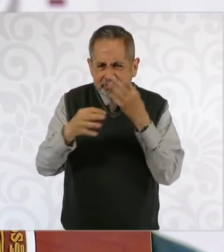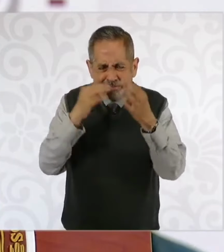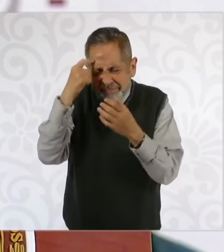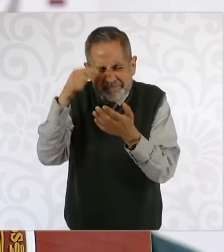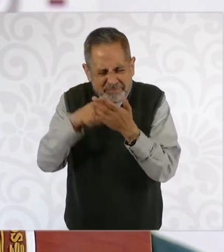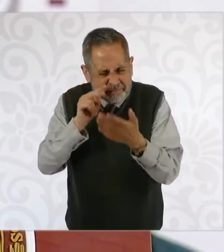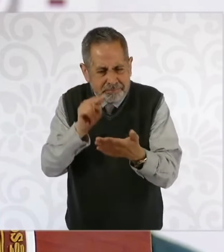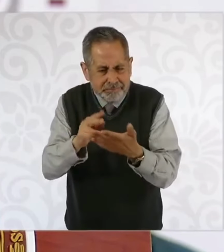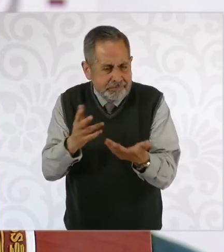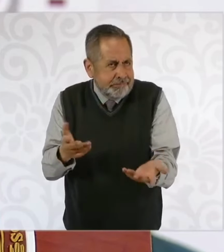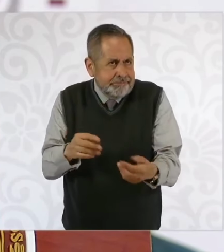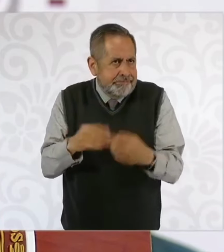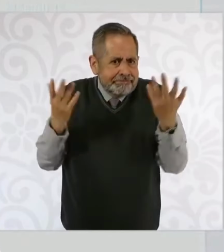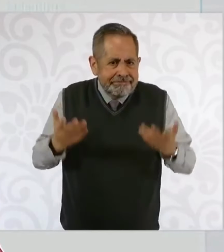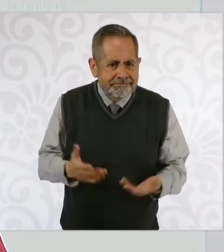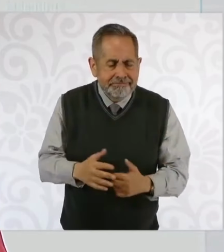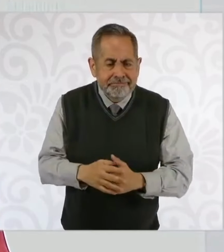Y